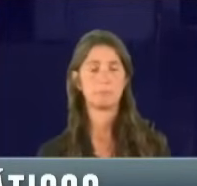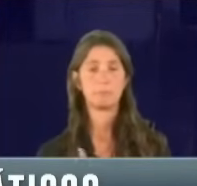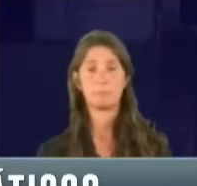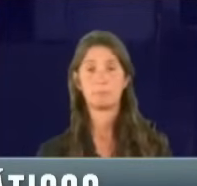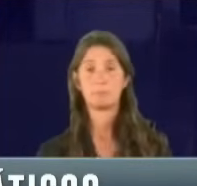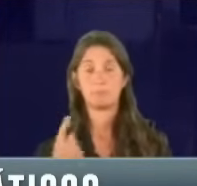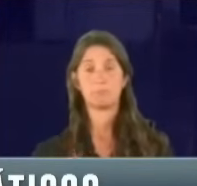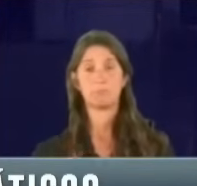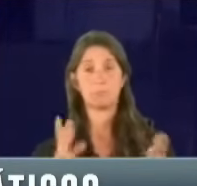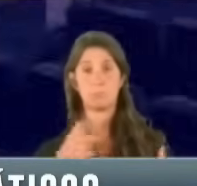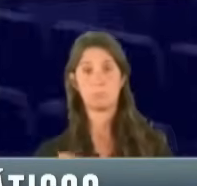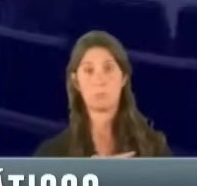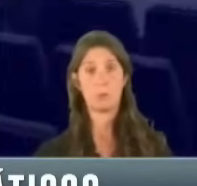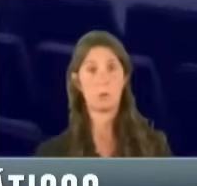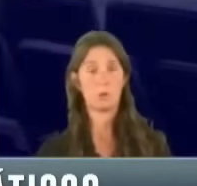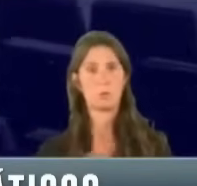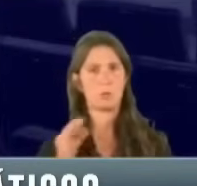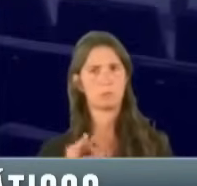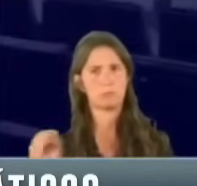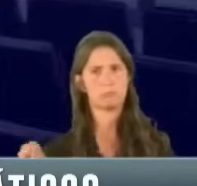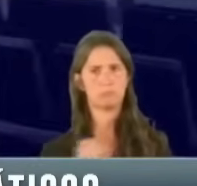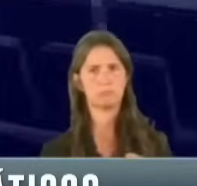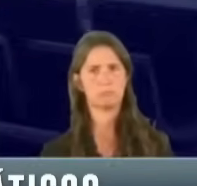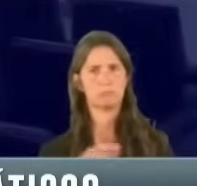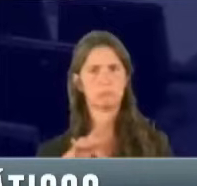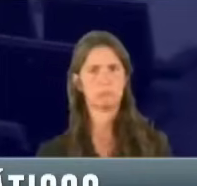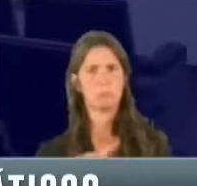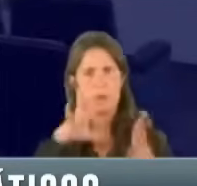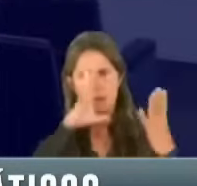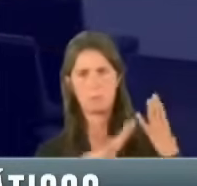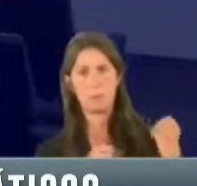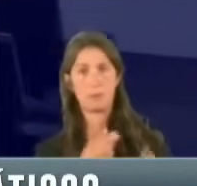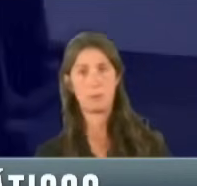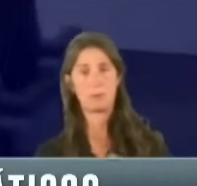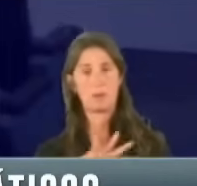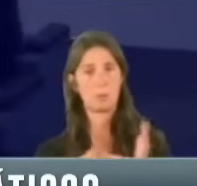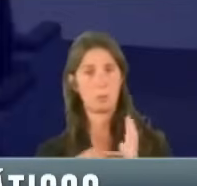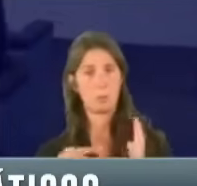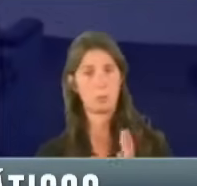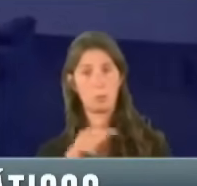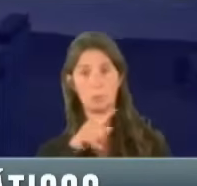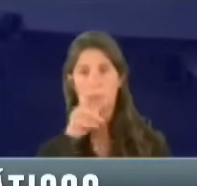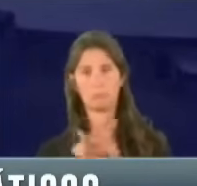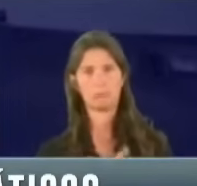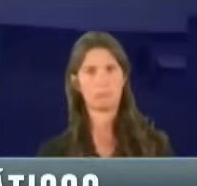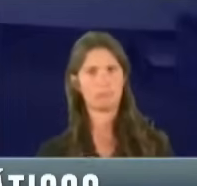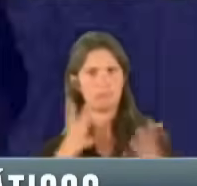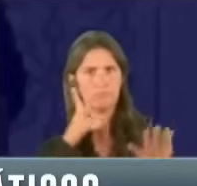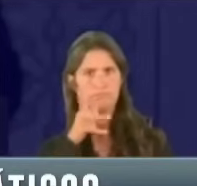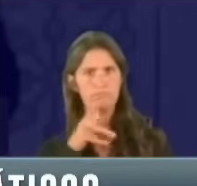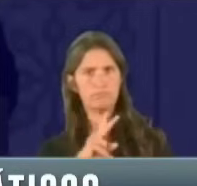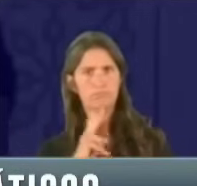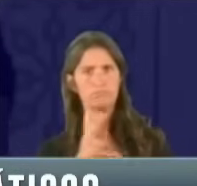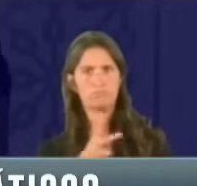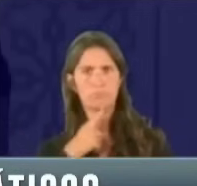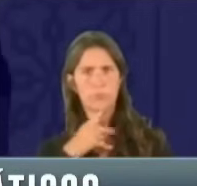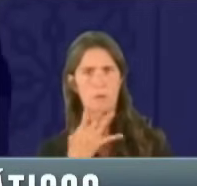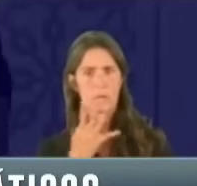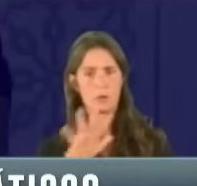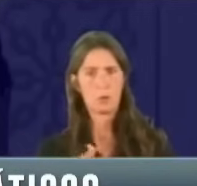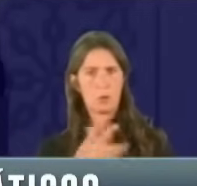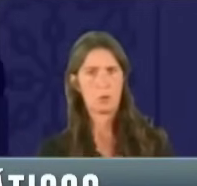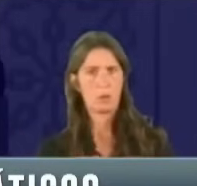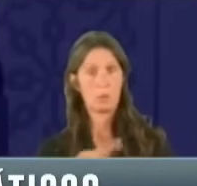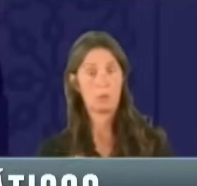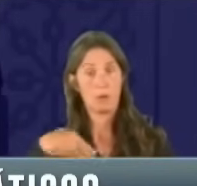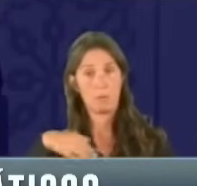sinedie a la embajadora de España en Buenos Aires esta reacción esta respuesta llega solo 5 horas después de que Javier Miley llamara corrupta a